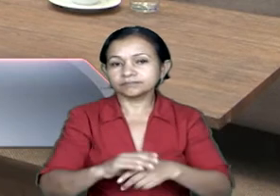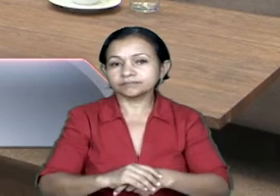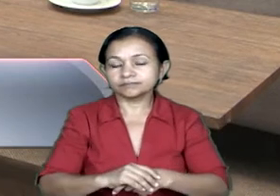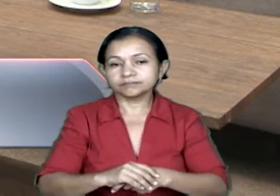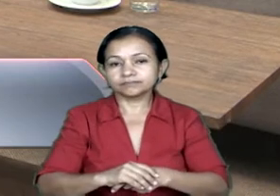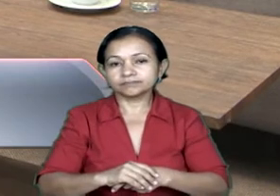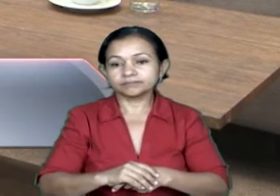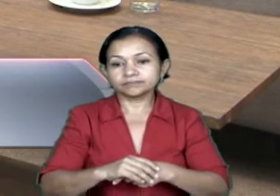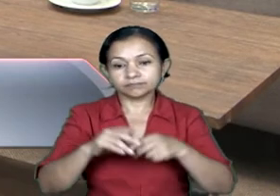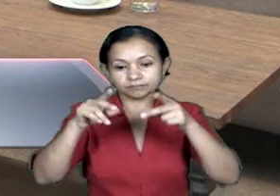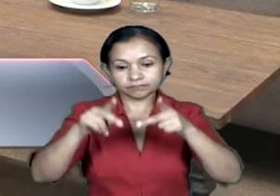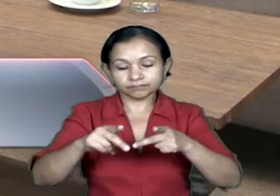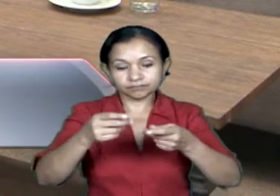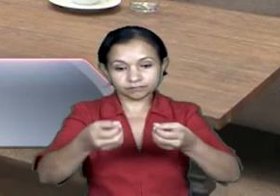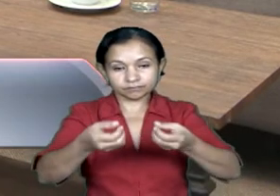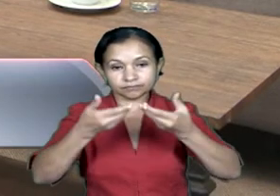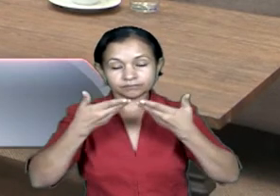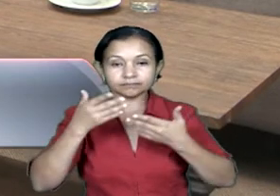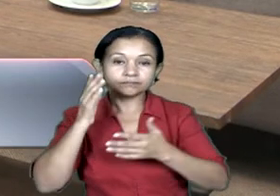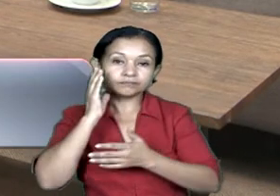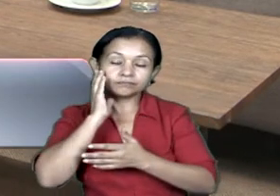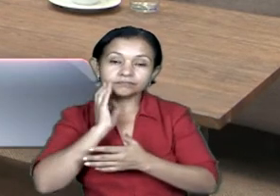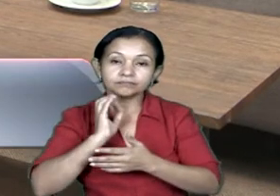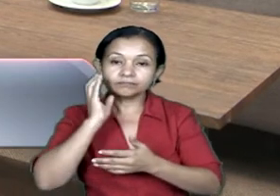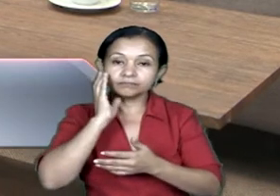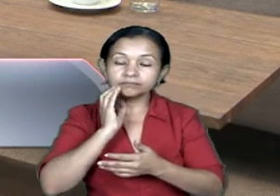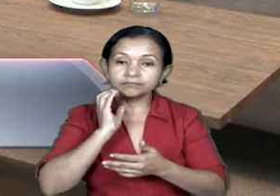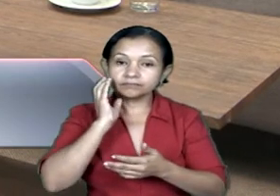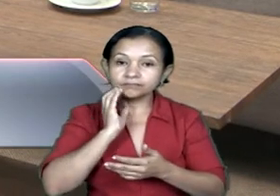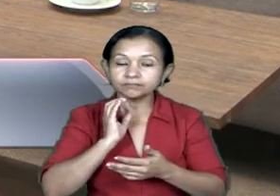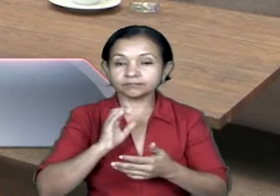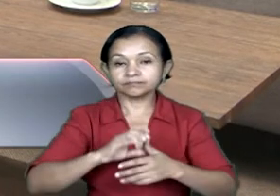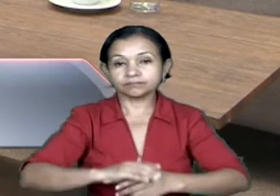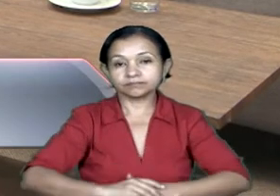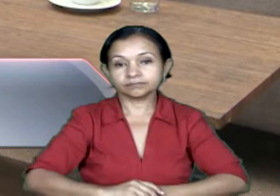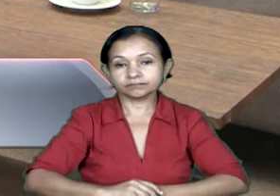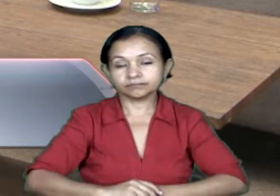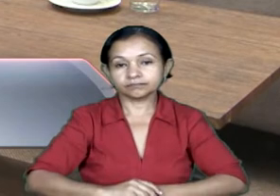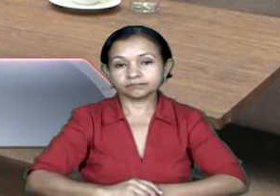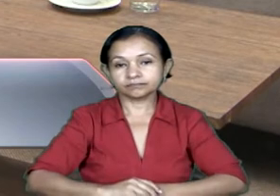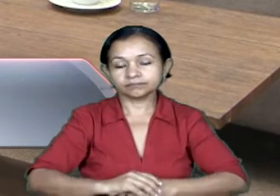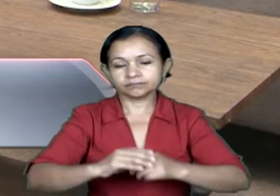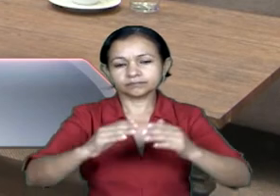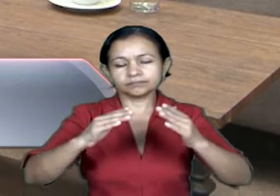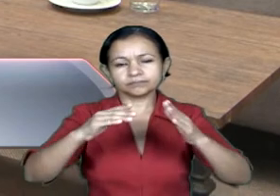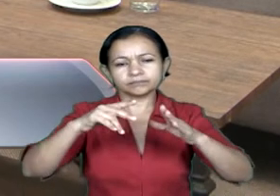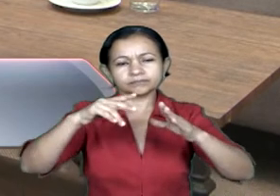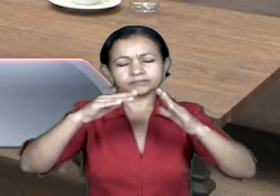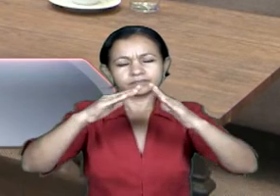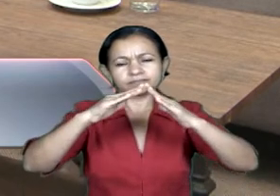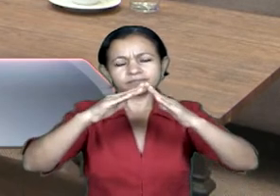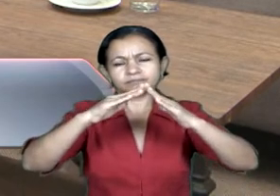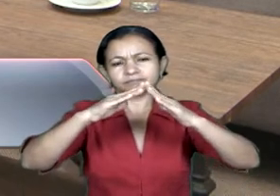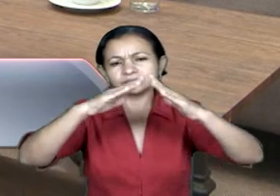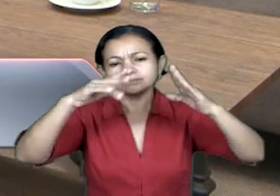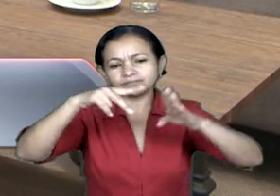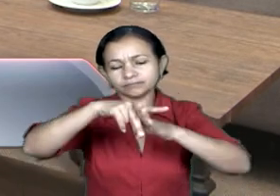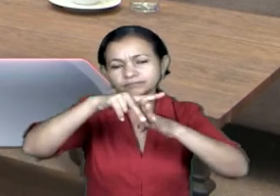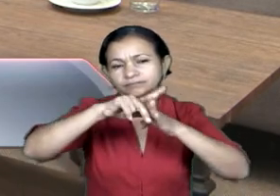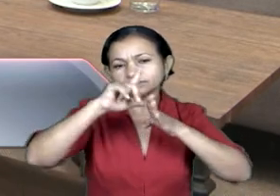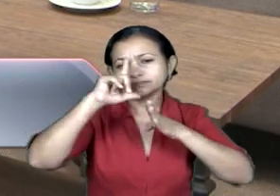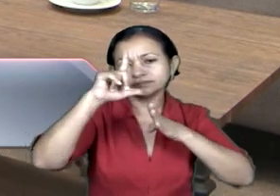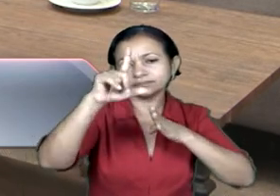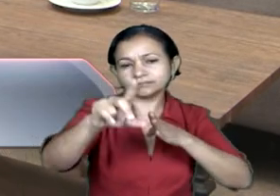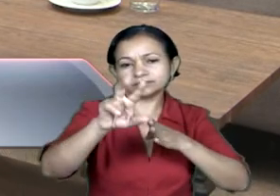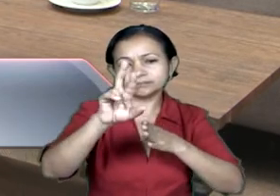un técnico me contó que su experiencia, ¿no? Que en Rancho Grande, era muy interior,